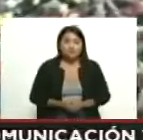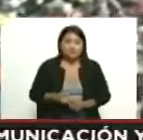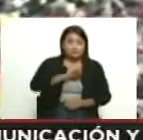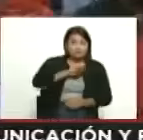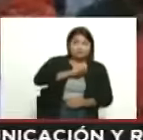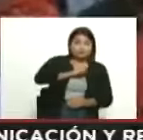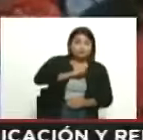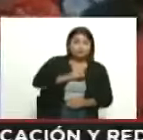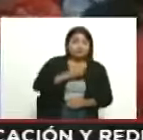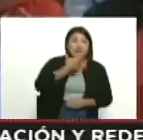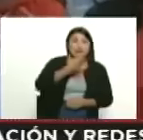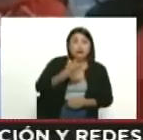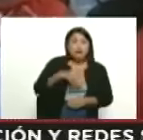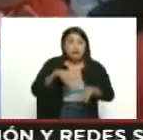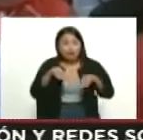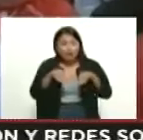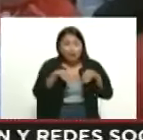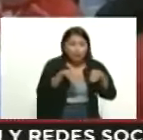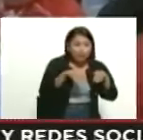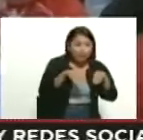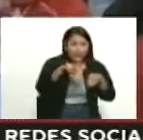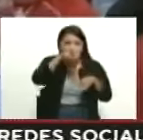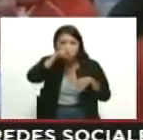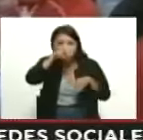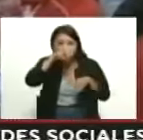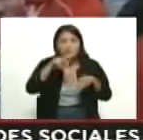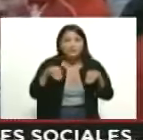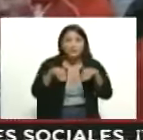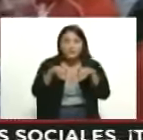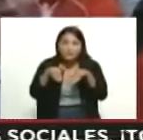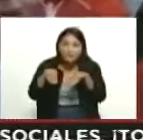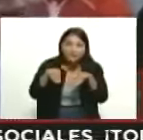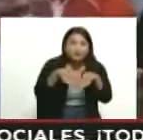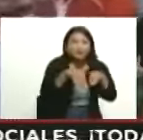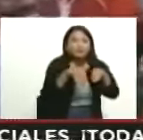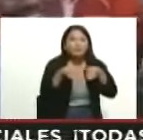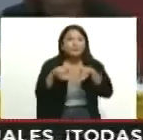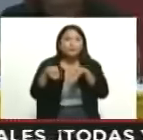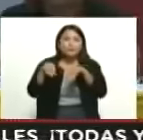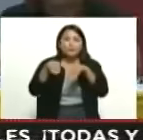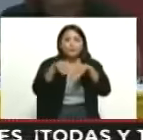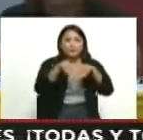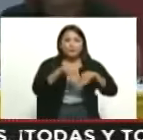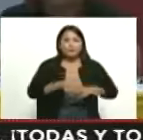Con su grito, llorando y pelándole los dientes a la gente, asustándolo.